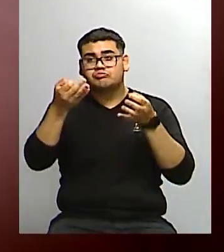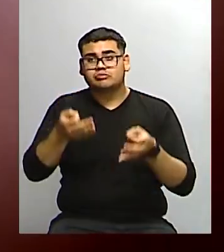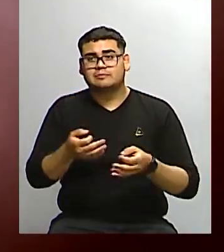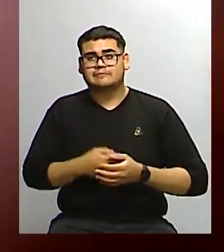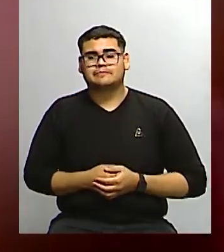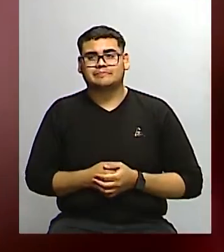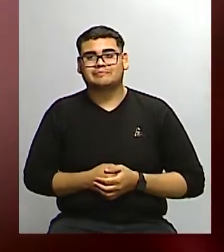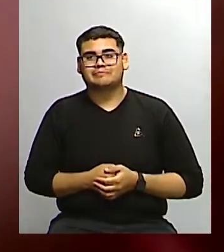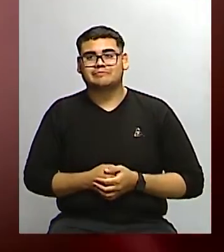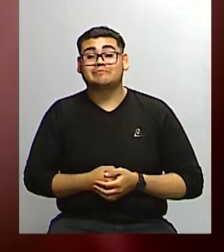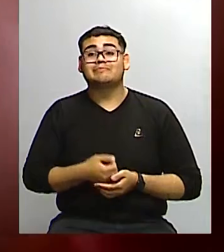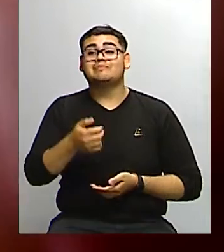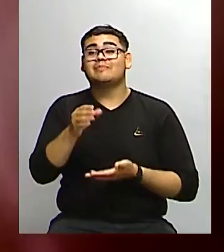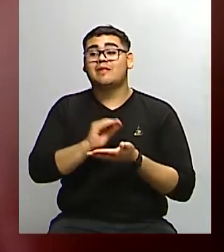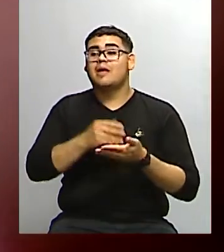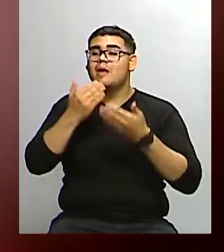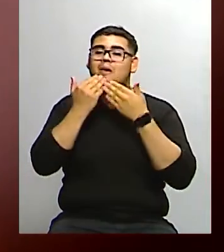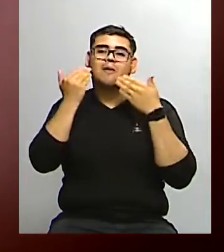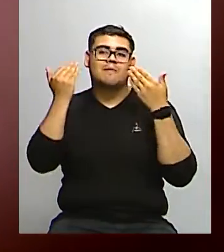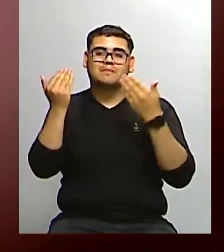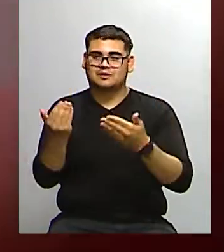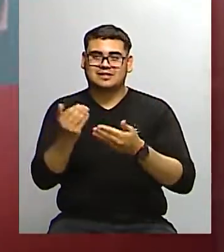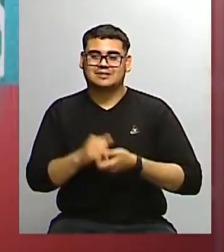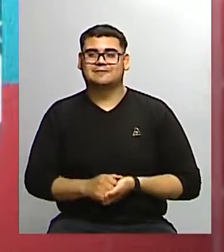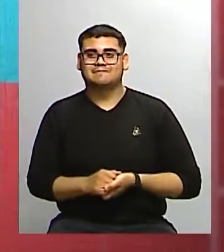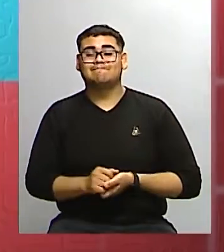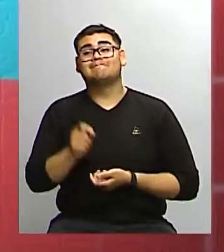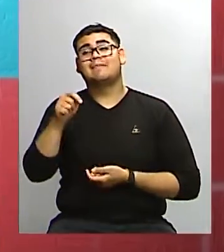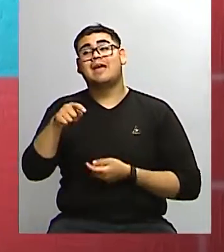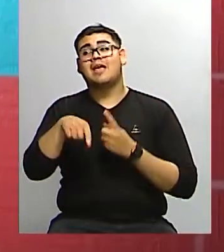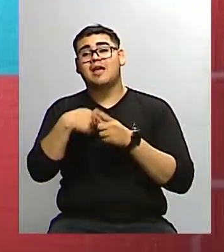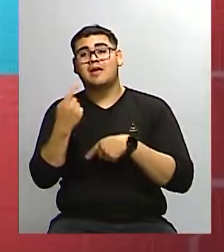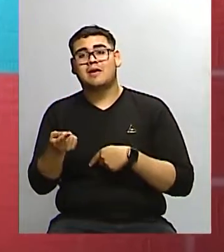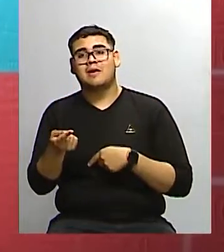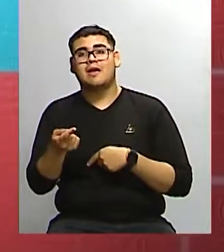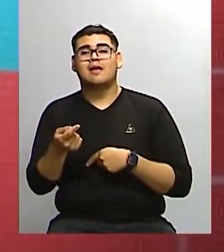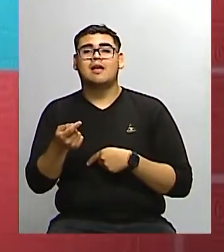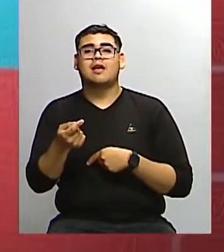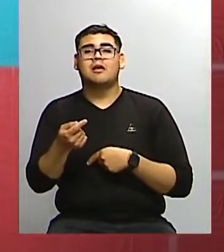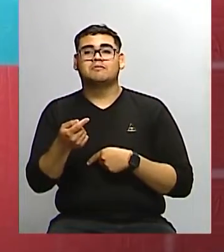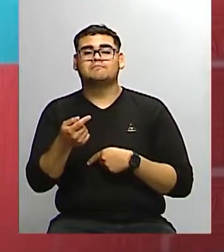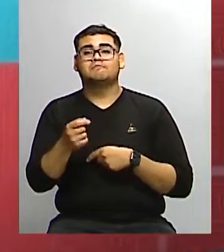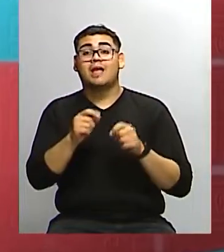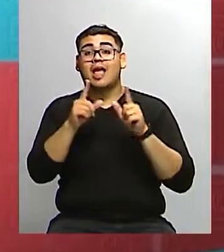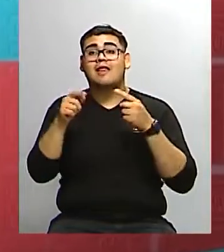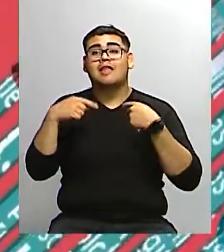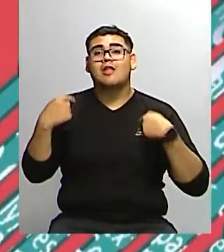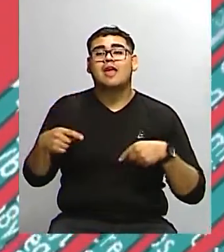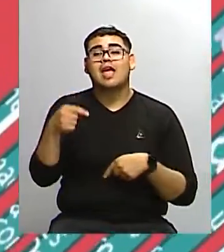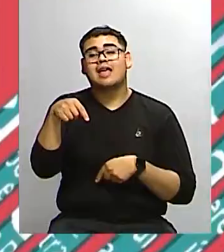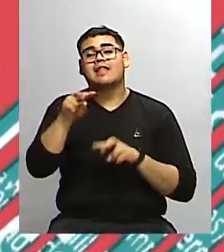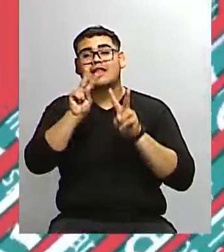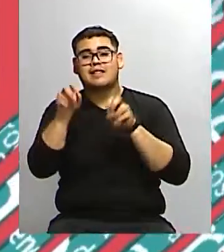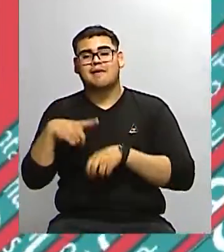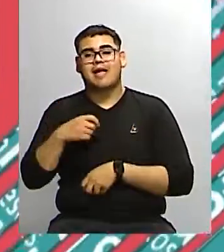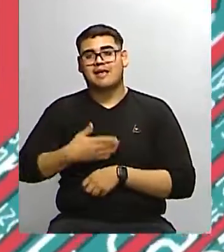Senadora, muchísimas gracias por este ratito con nosotros, y bueno, seguiremos atentos a cómo se va avanzando en general en este tema,